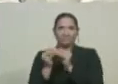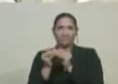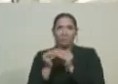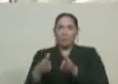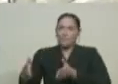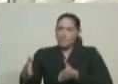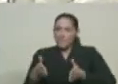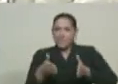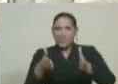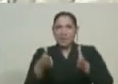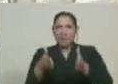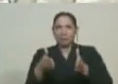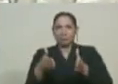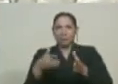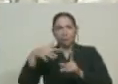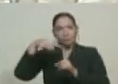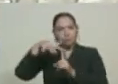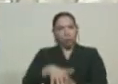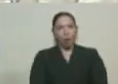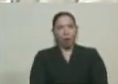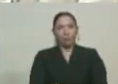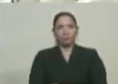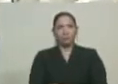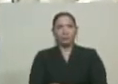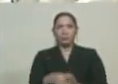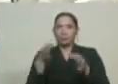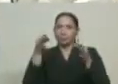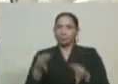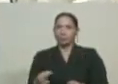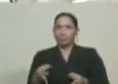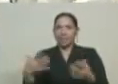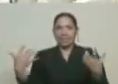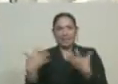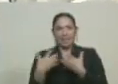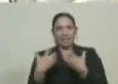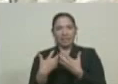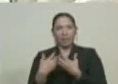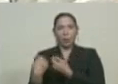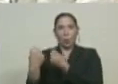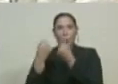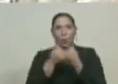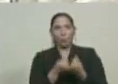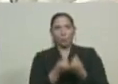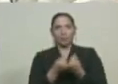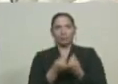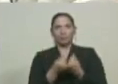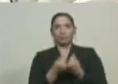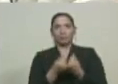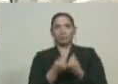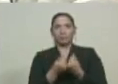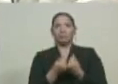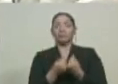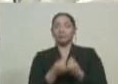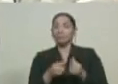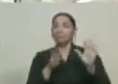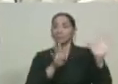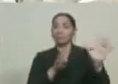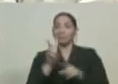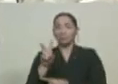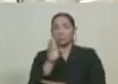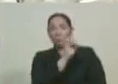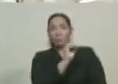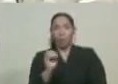para derrotar definitivamente la guerra económica. Debemos también decir, bueno, 92%